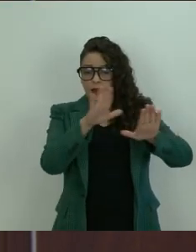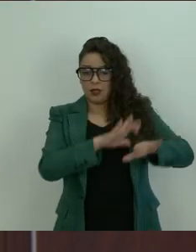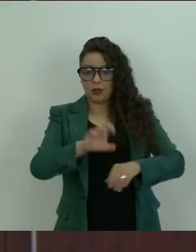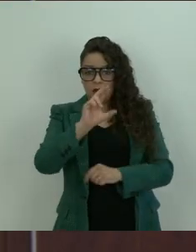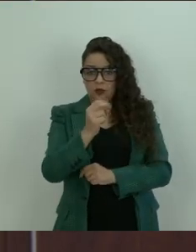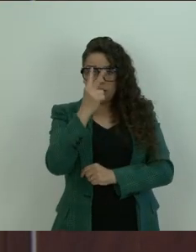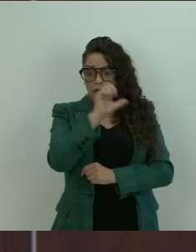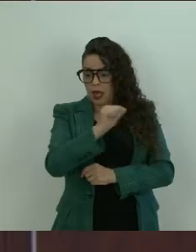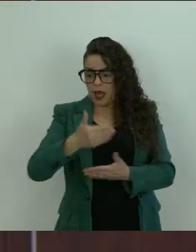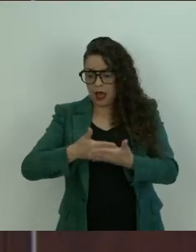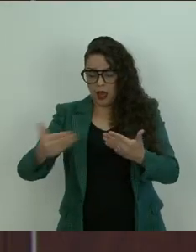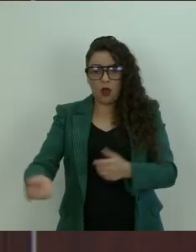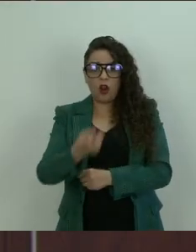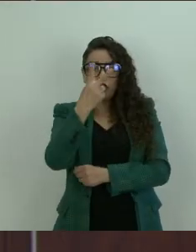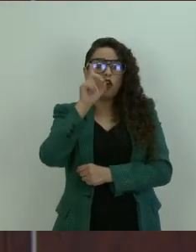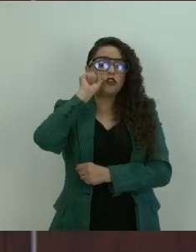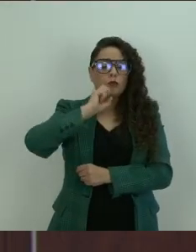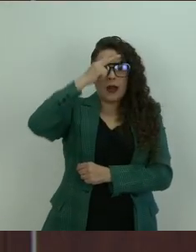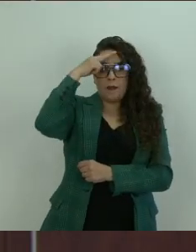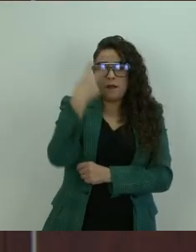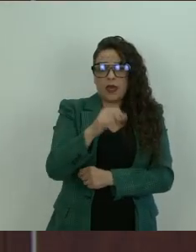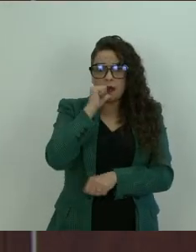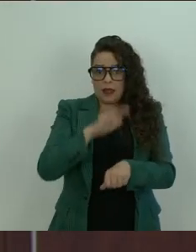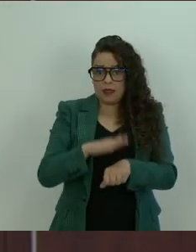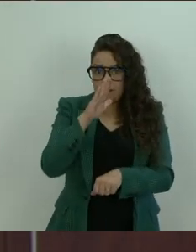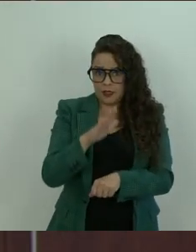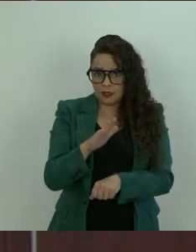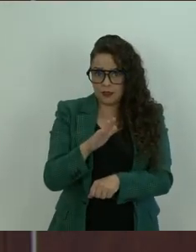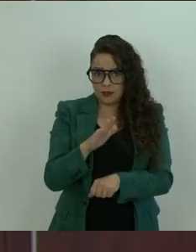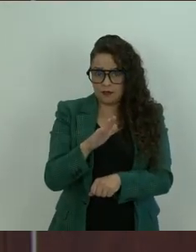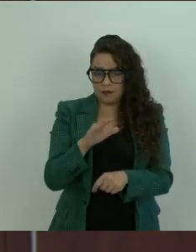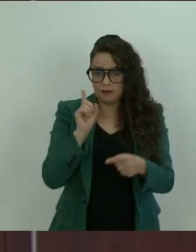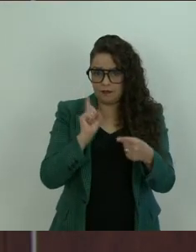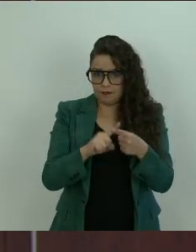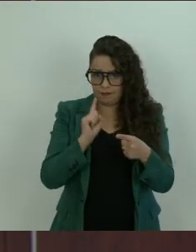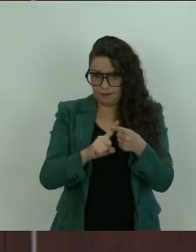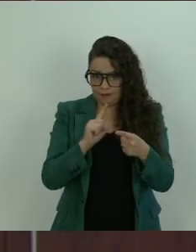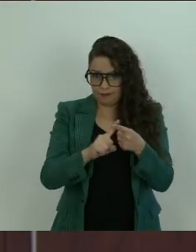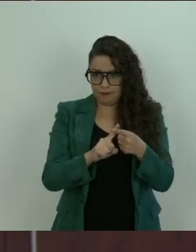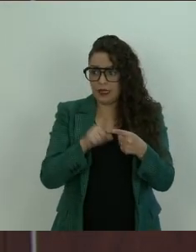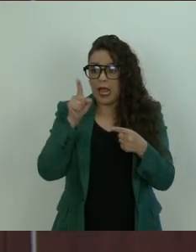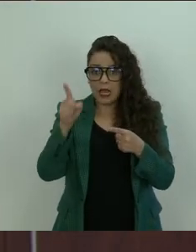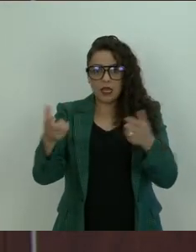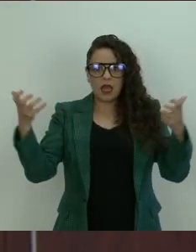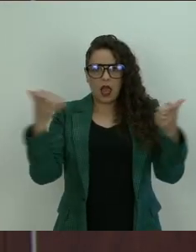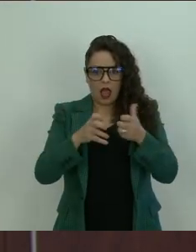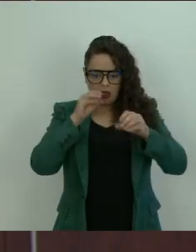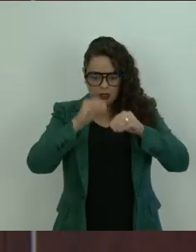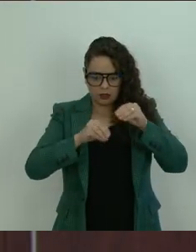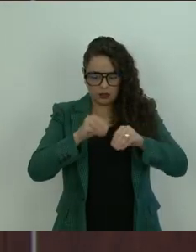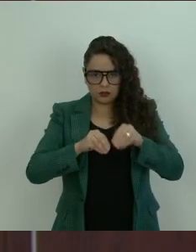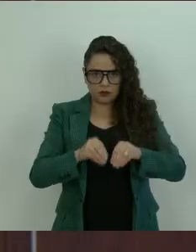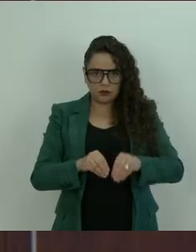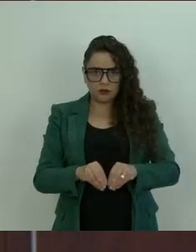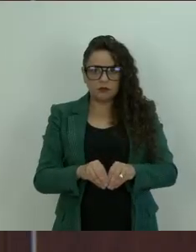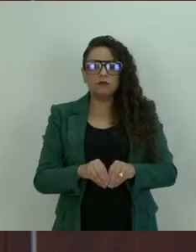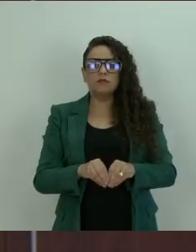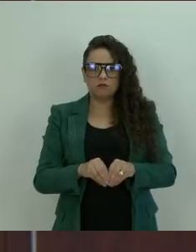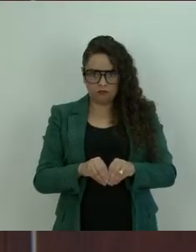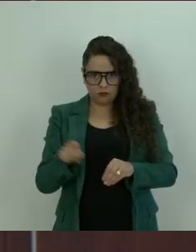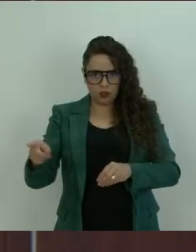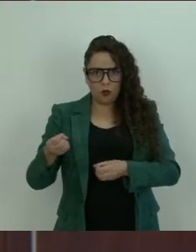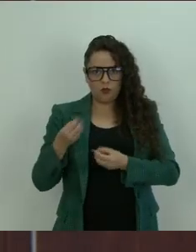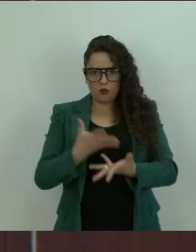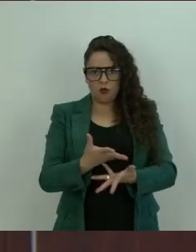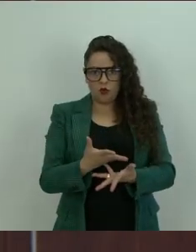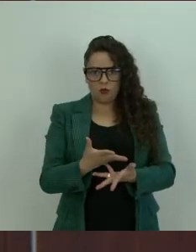suscribieron o contribuyeron a la suscripción de la convención, sino es una de las redactoras de la convención CEDAW y nadie